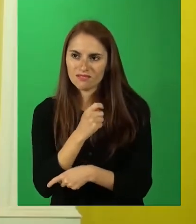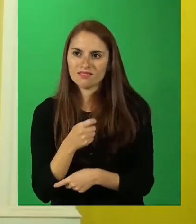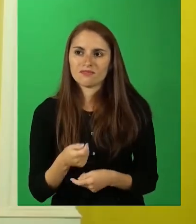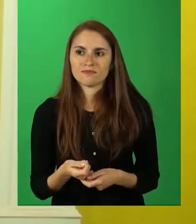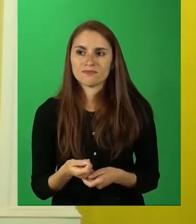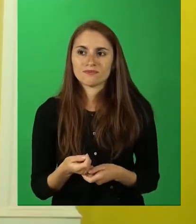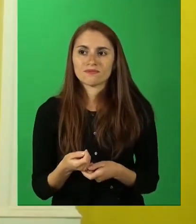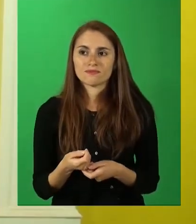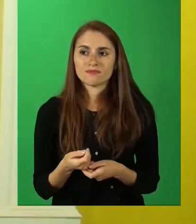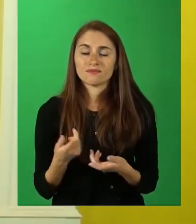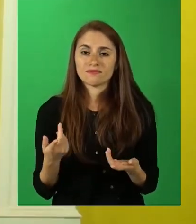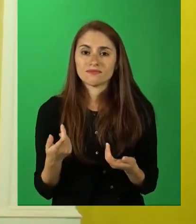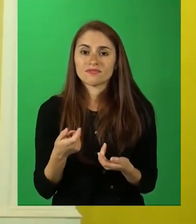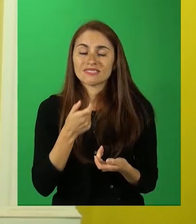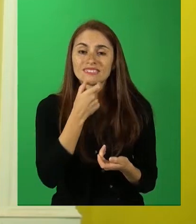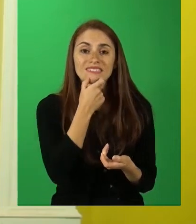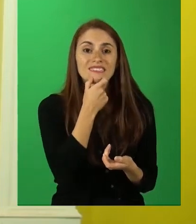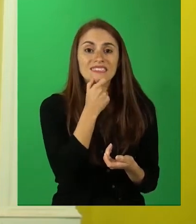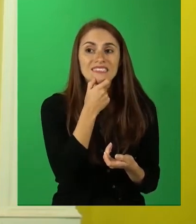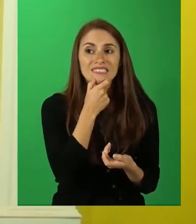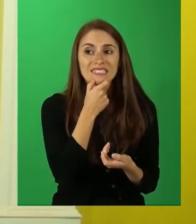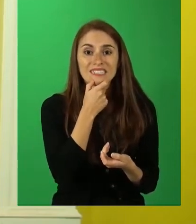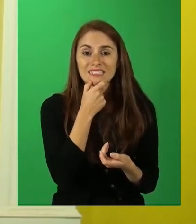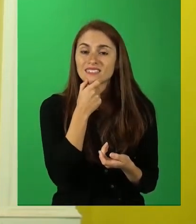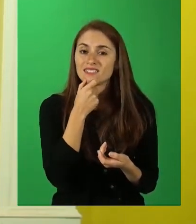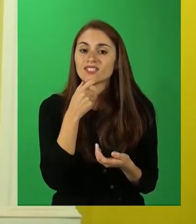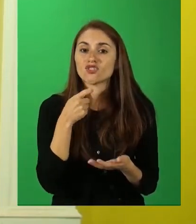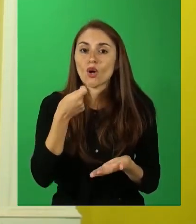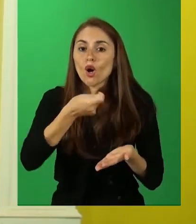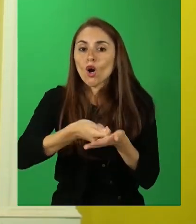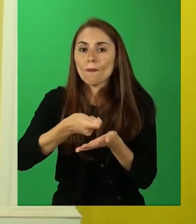hay que decirlo, y los ingleses, principales compradores.